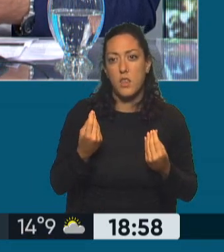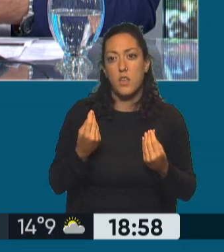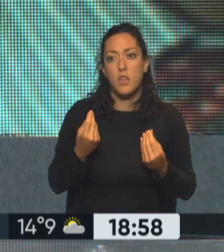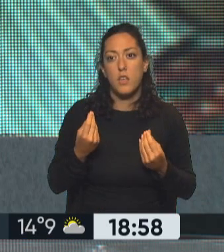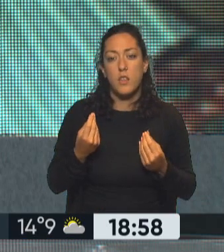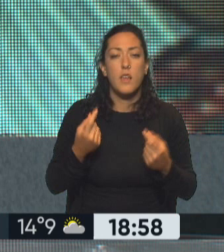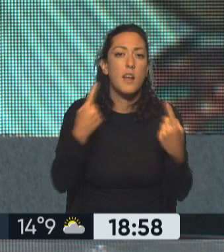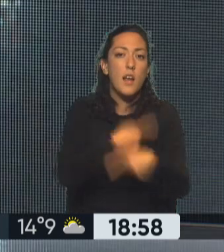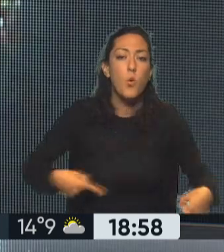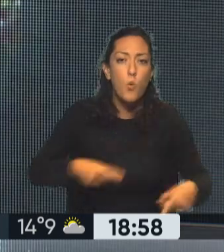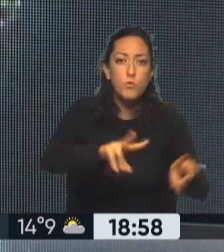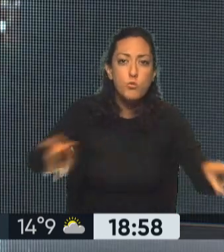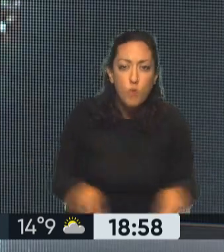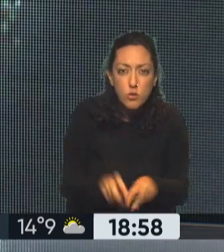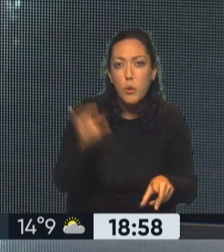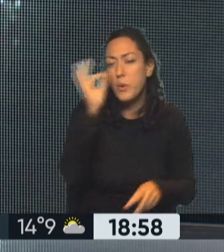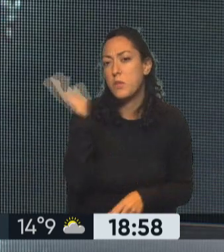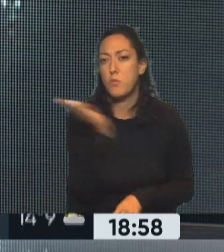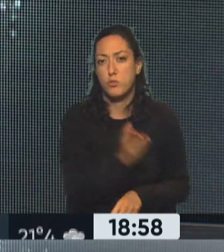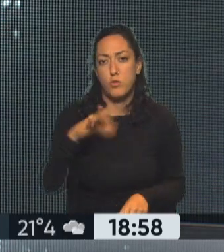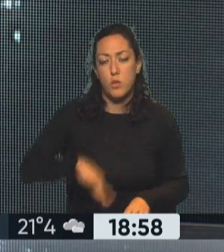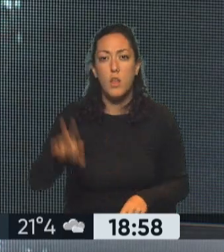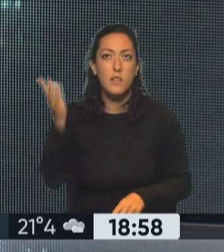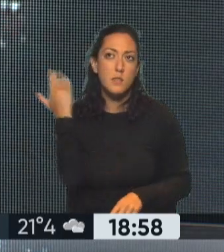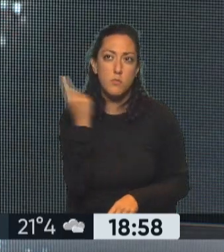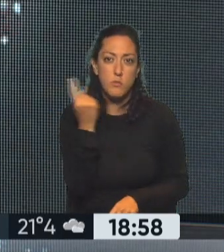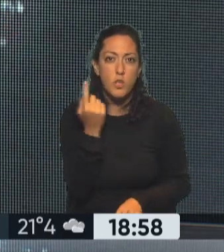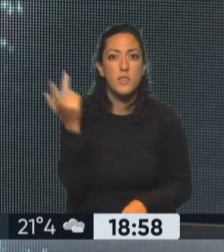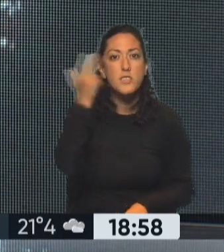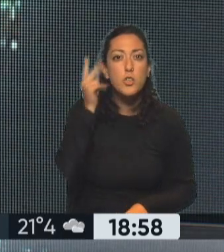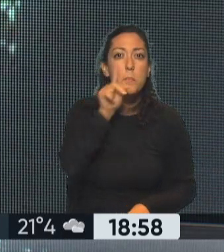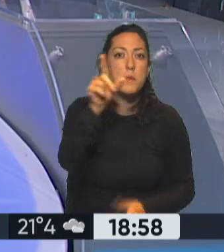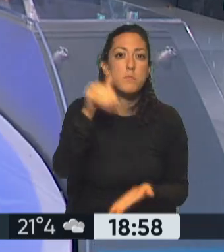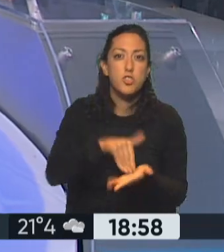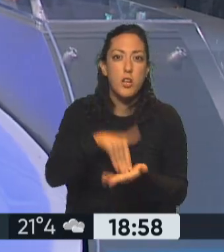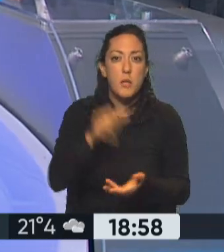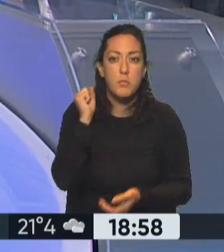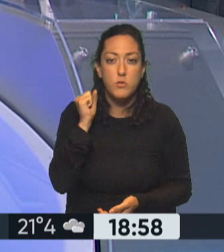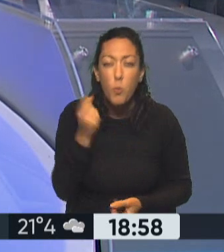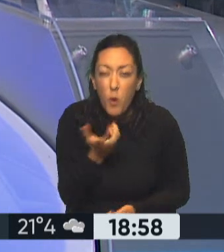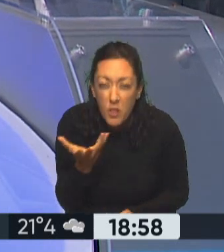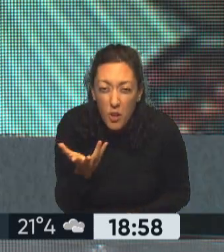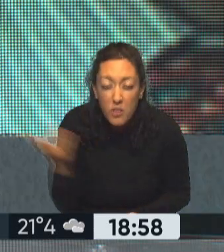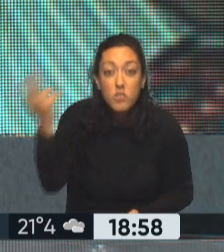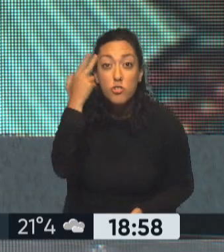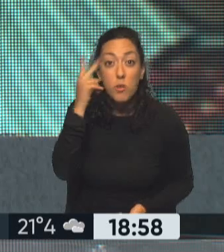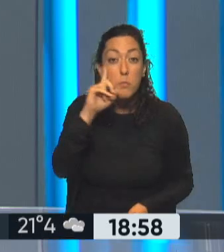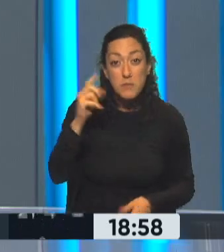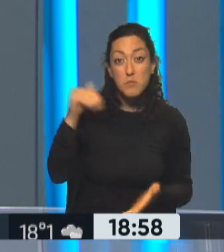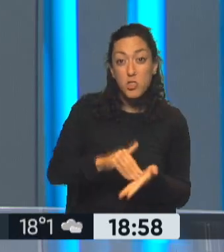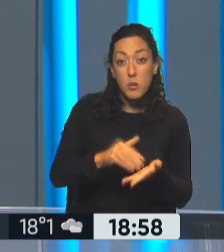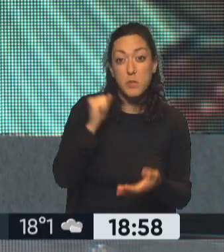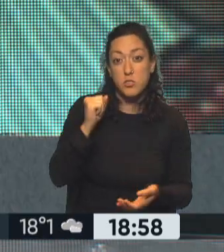de recursos. Estamos hablando en ese momento de 18.000 millones de pesos. ¿Cuánto? 18.000 millones de